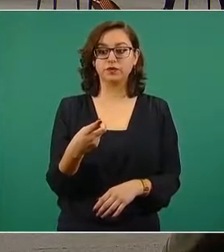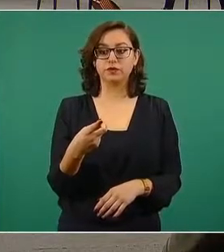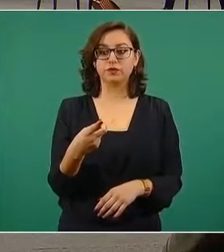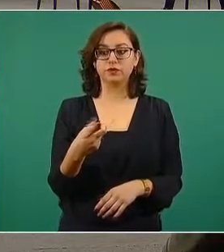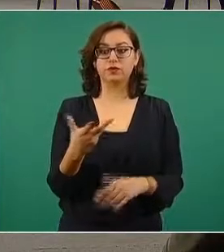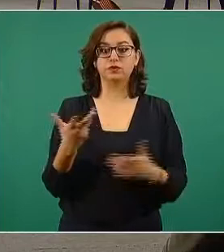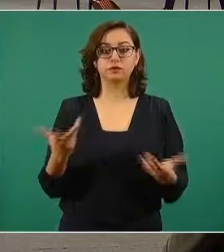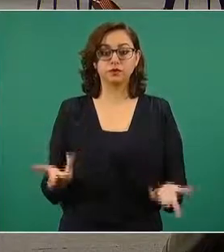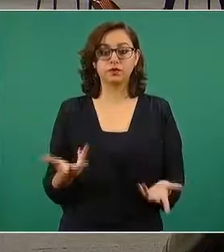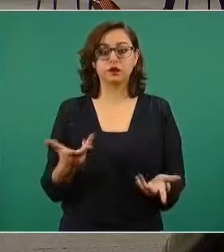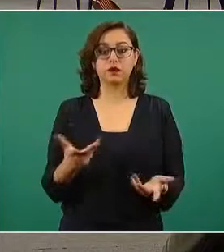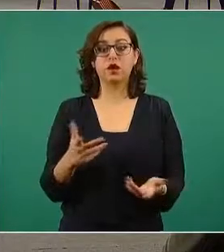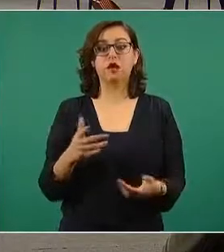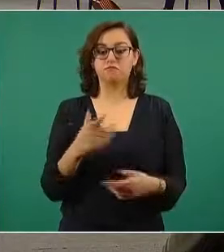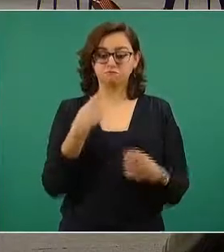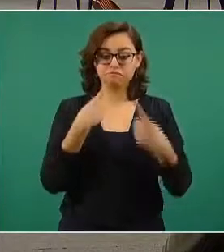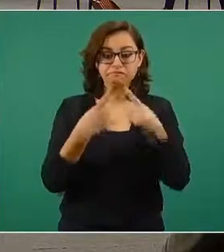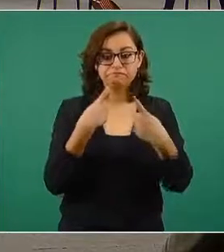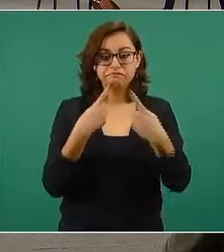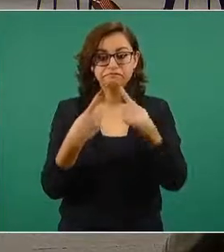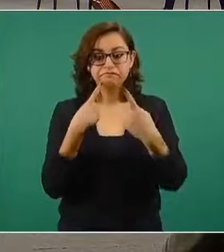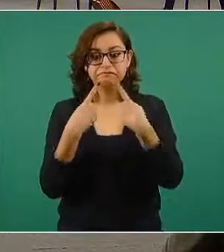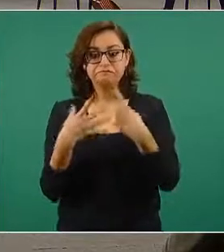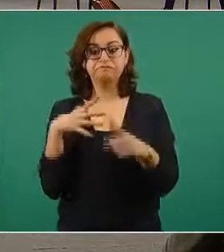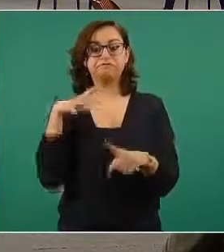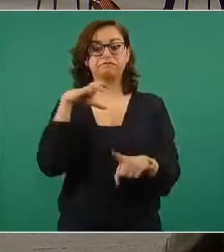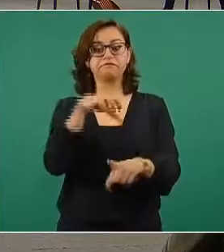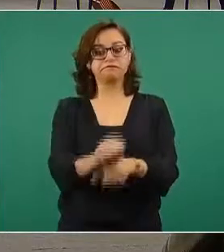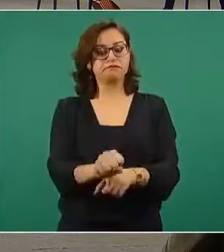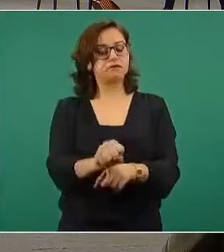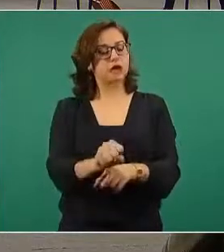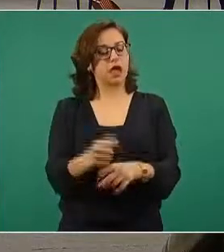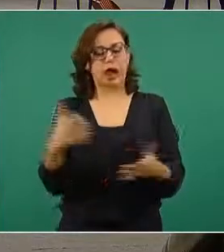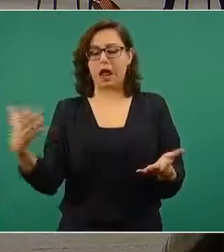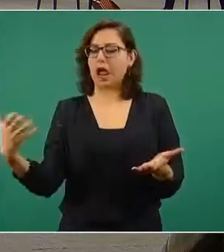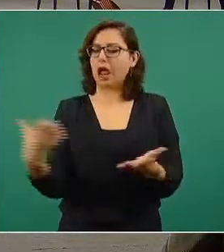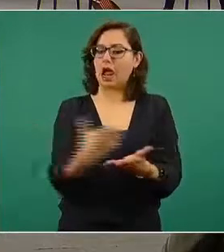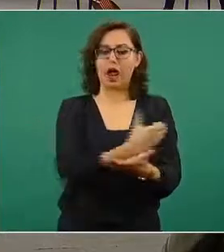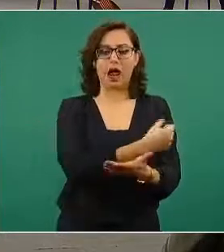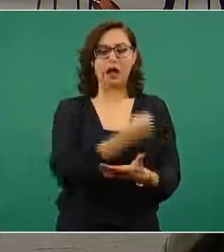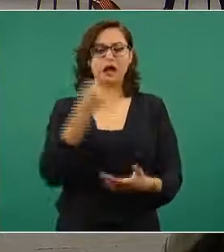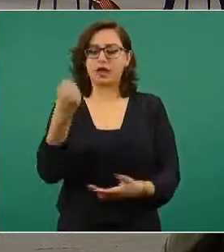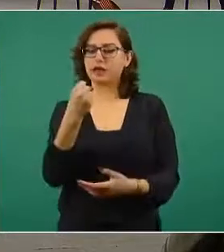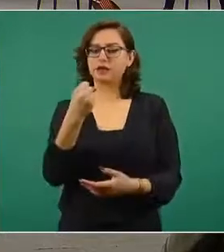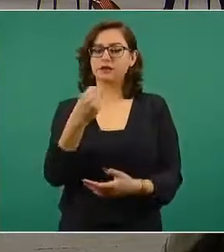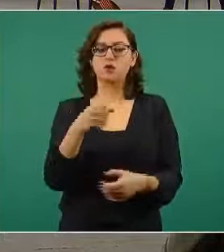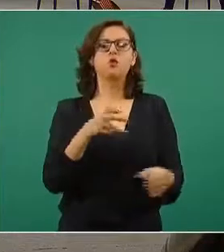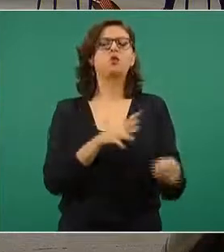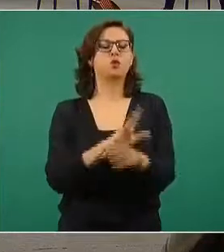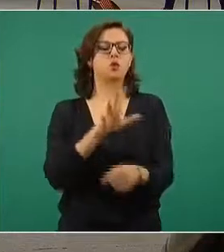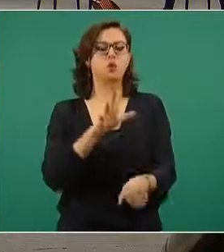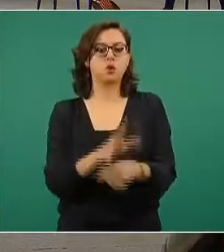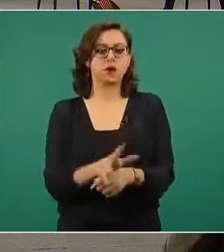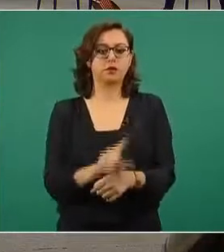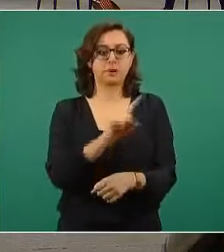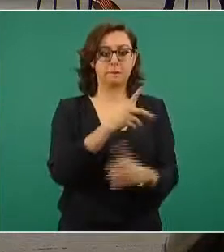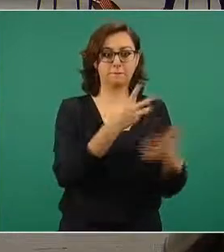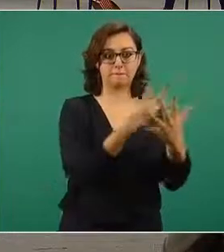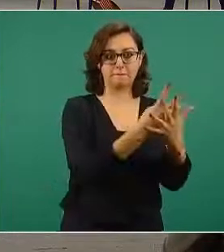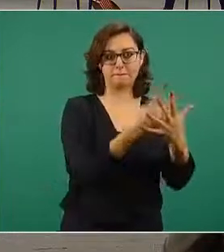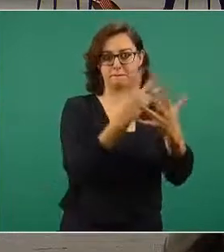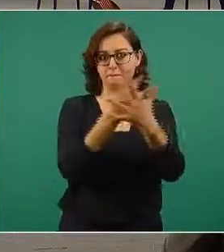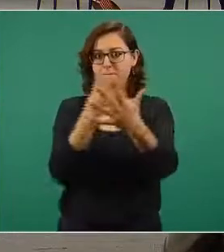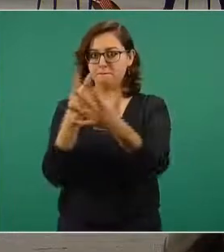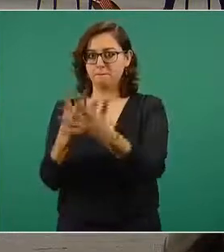logros en la mesa, es que las instalaciones de los centros penitenciarios que están sujetos a los contratos de prestación